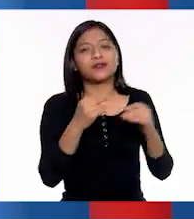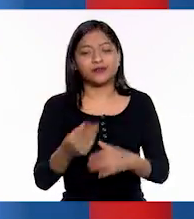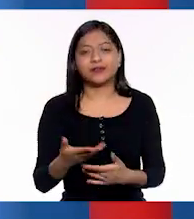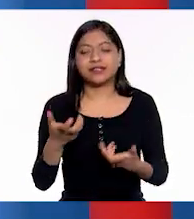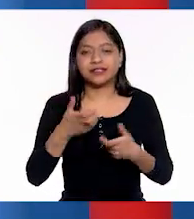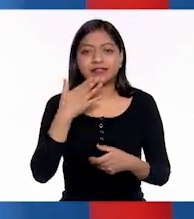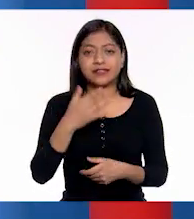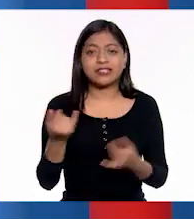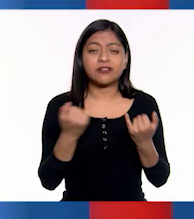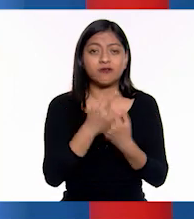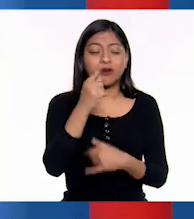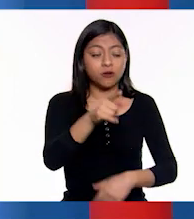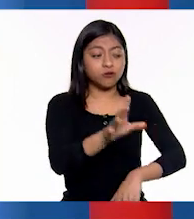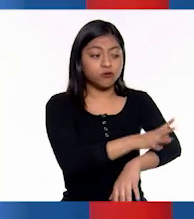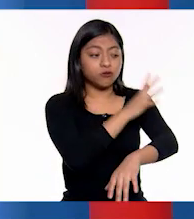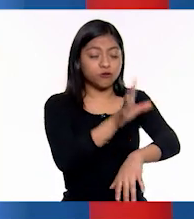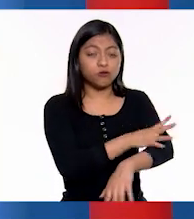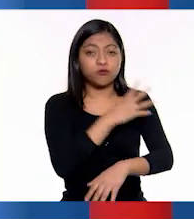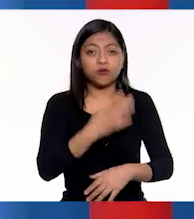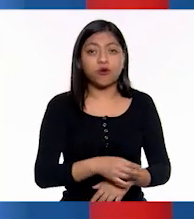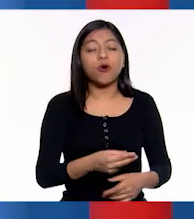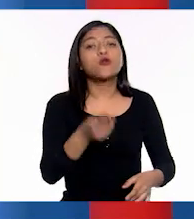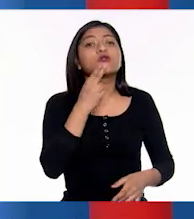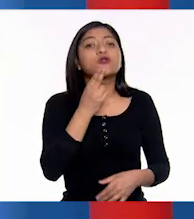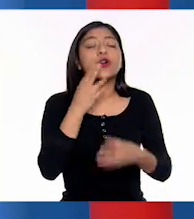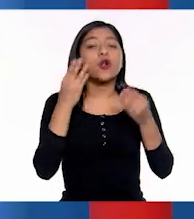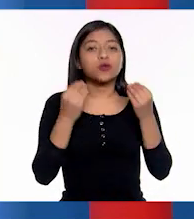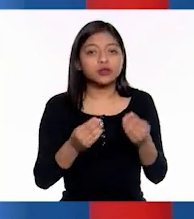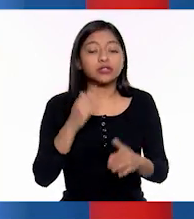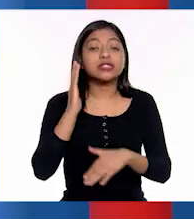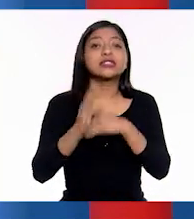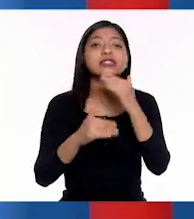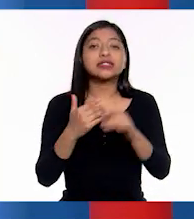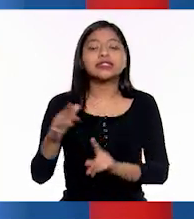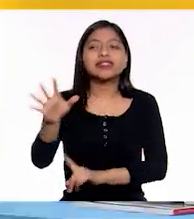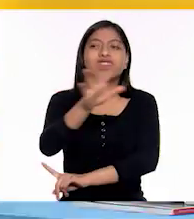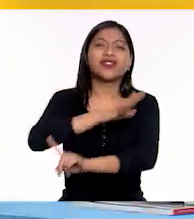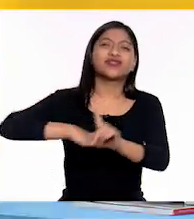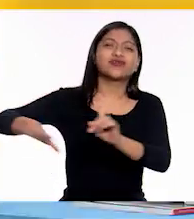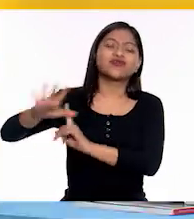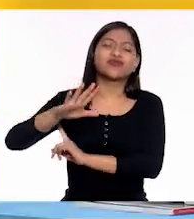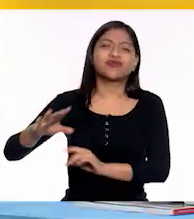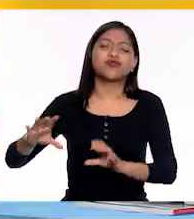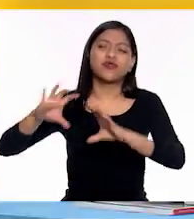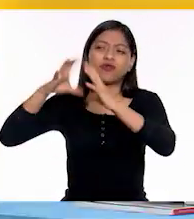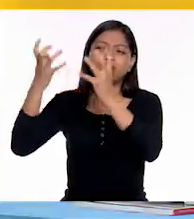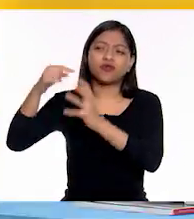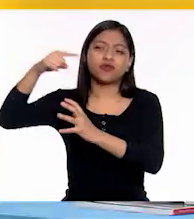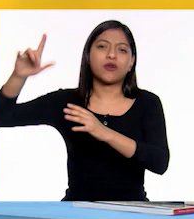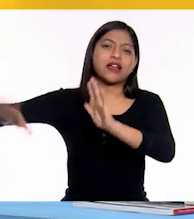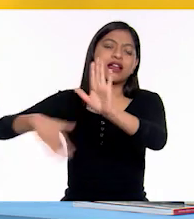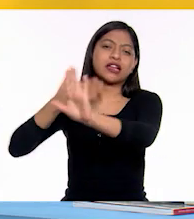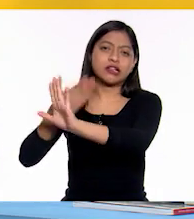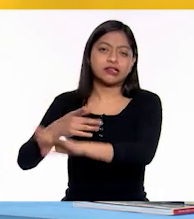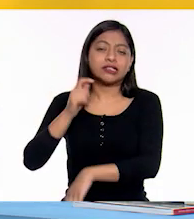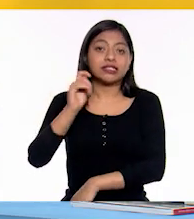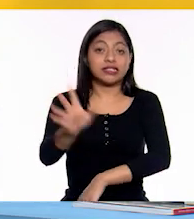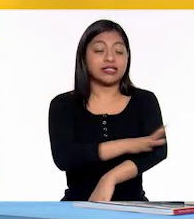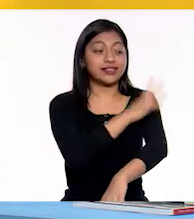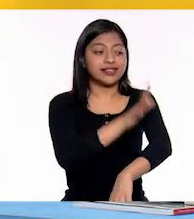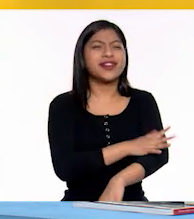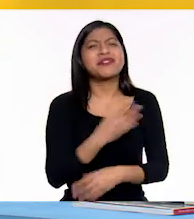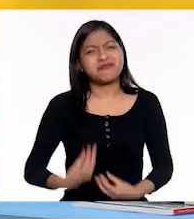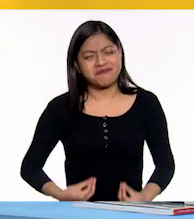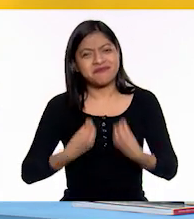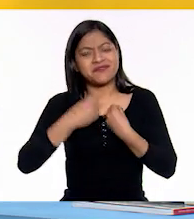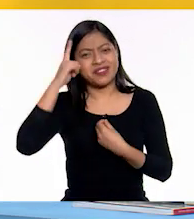consumo tiene costos y su mal uso tiene consecuencias ambientales. Eso es cierto. La electricidad nos facilita la